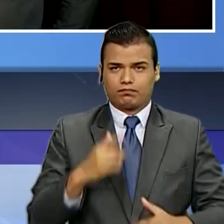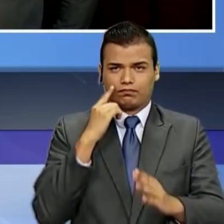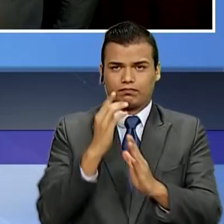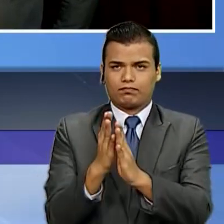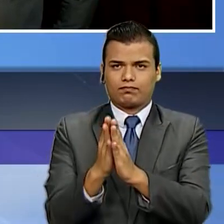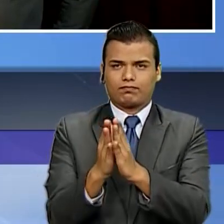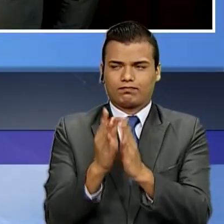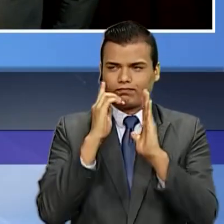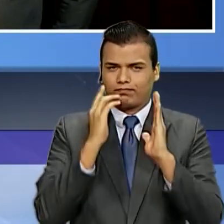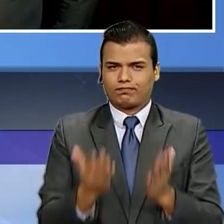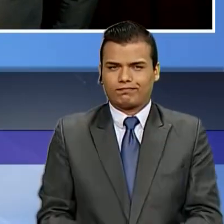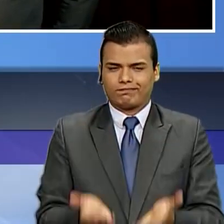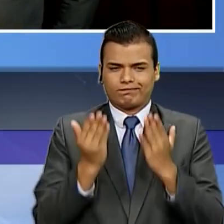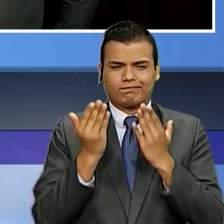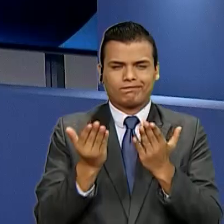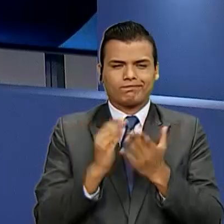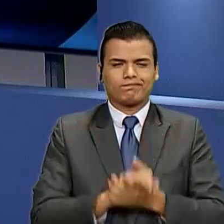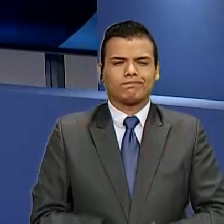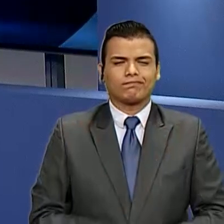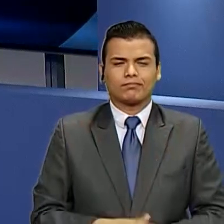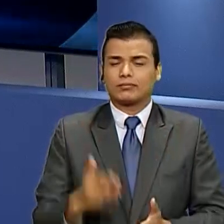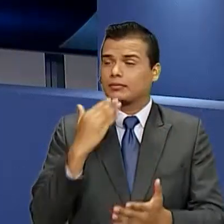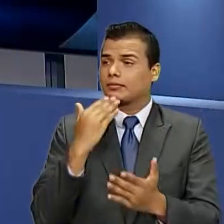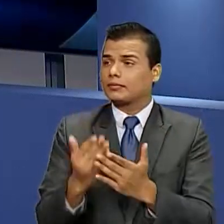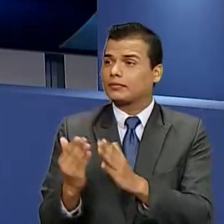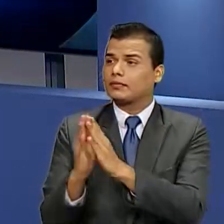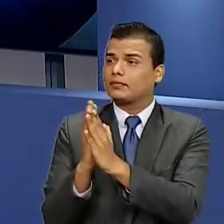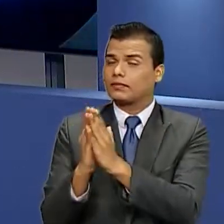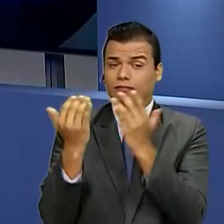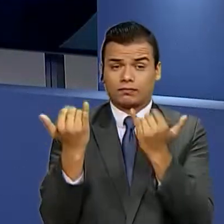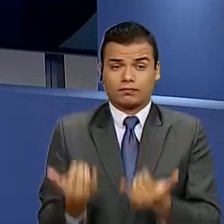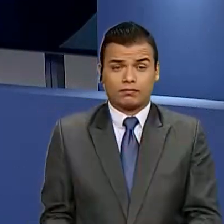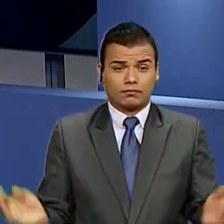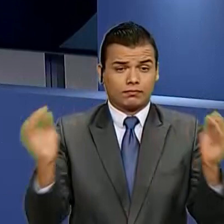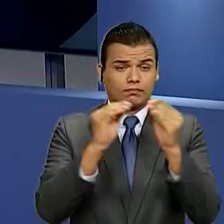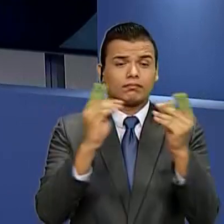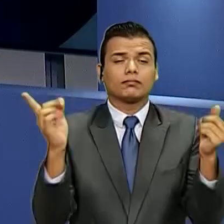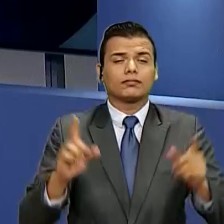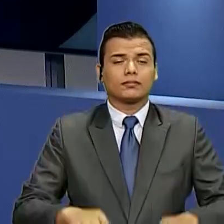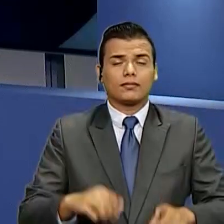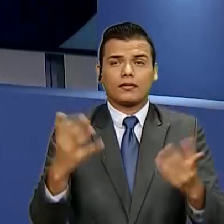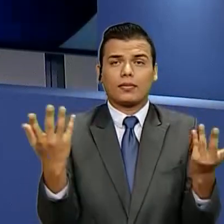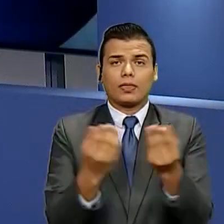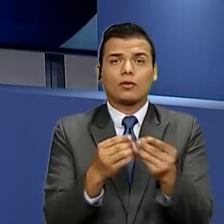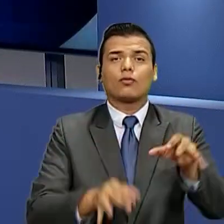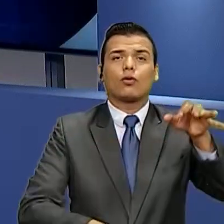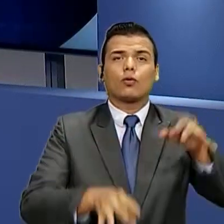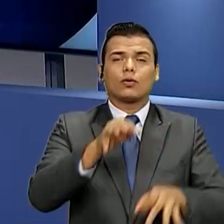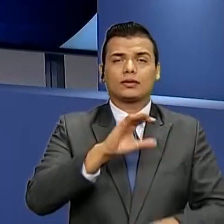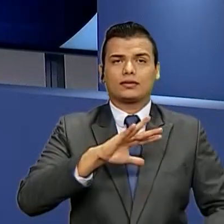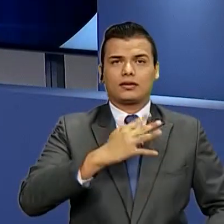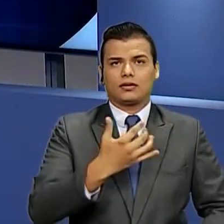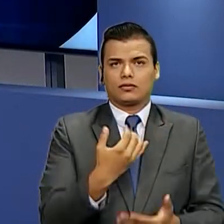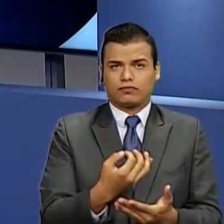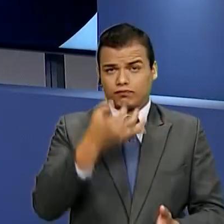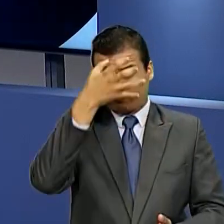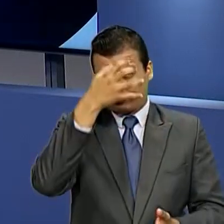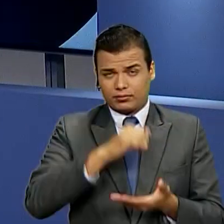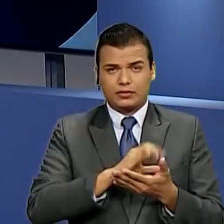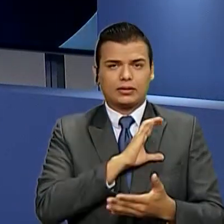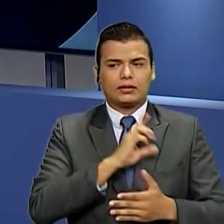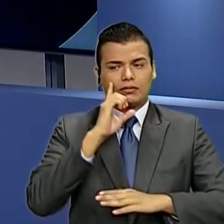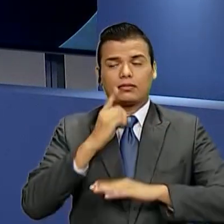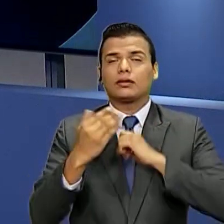Morales, Telepacífico Noticias. Wilson, muchas gracias por su información. Mientras tanto, el juzgado quinto penal especializado en Cali condenó